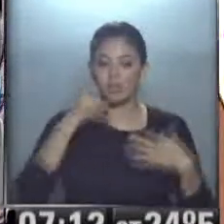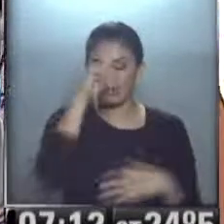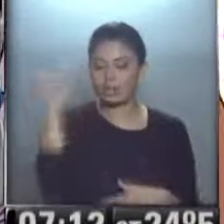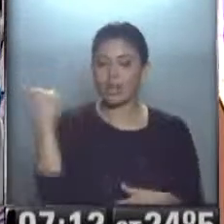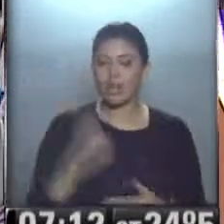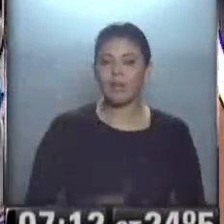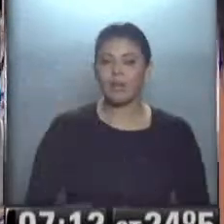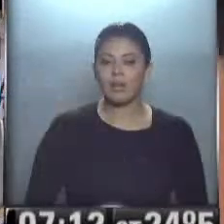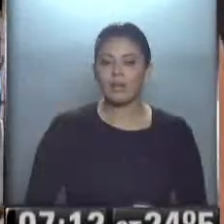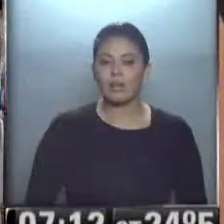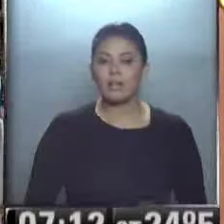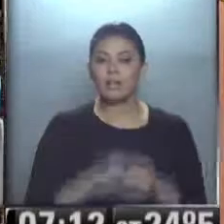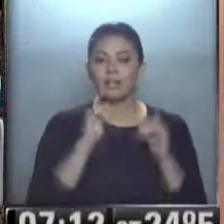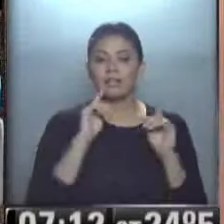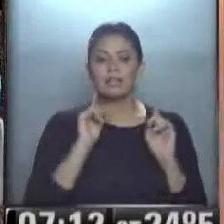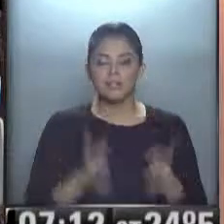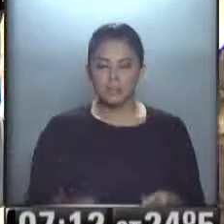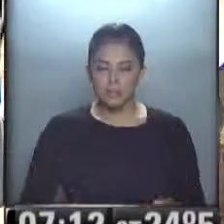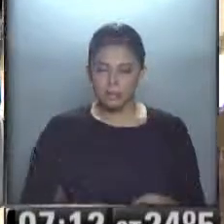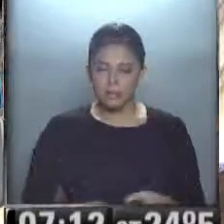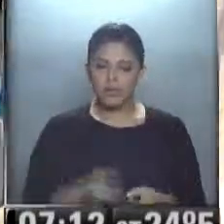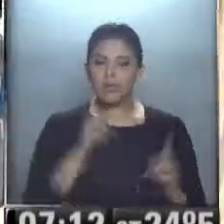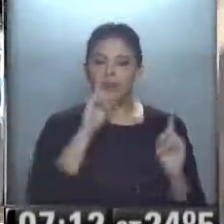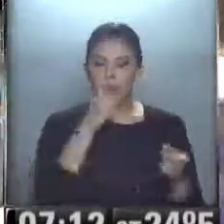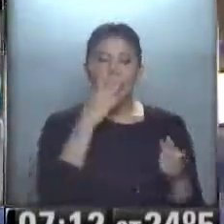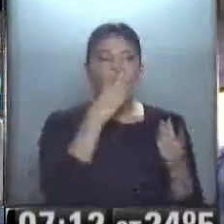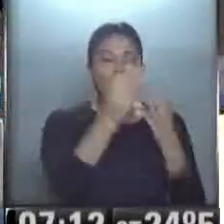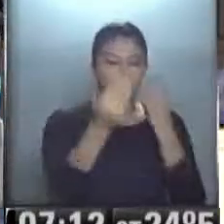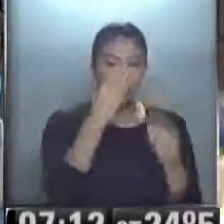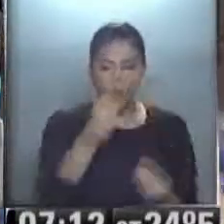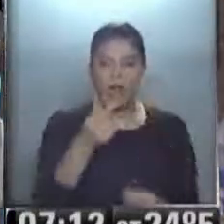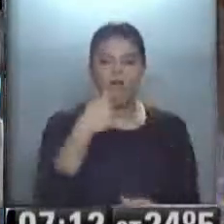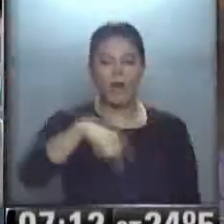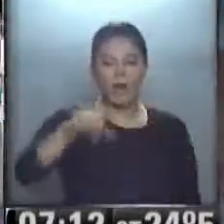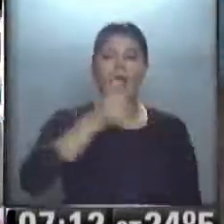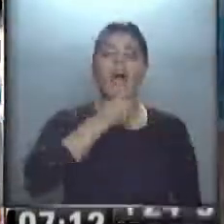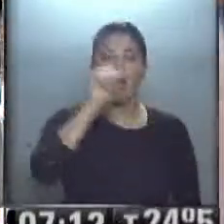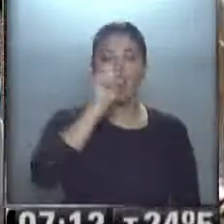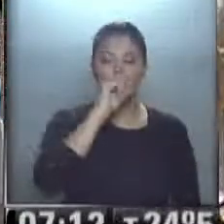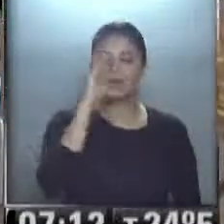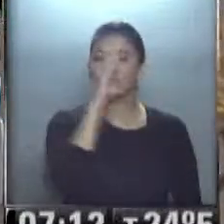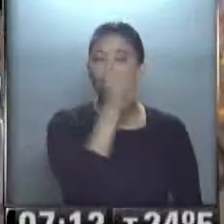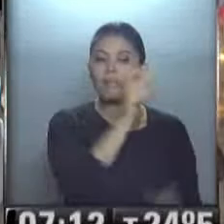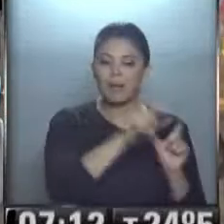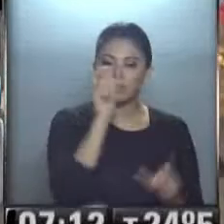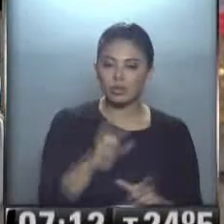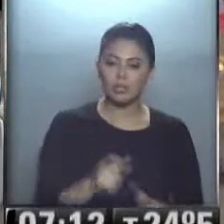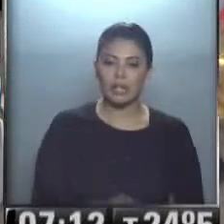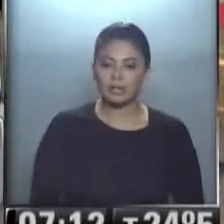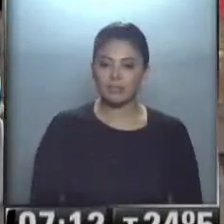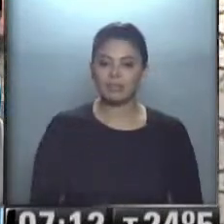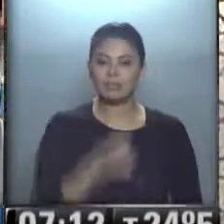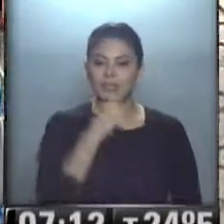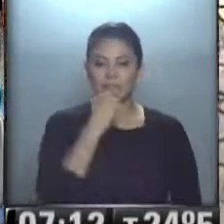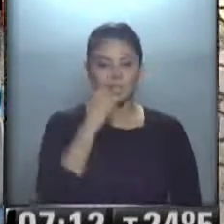Nación. Estamos asistiendo con bebidas, con agua, a la gente que estuvo